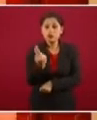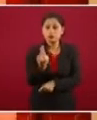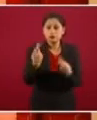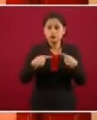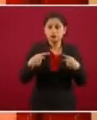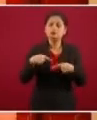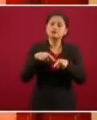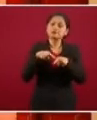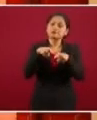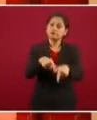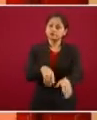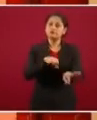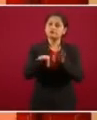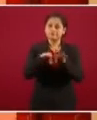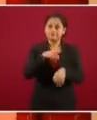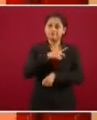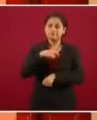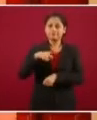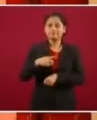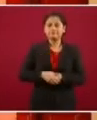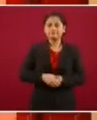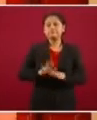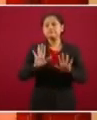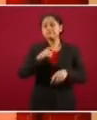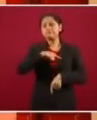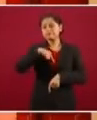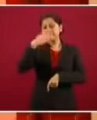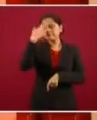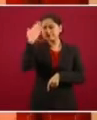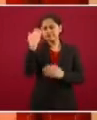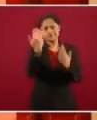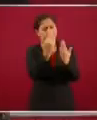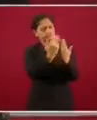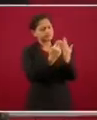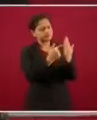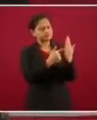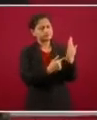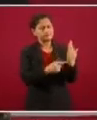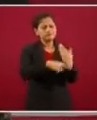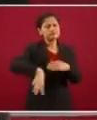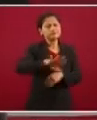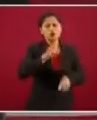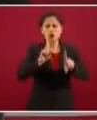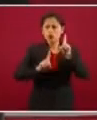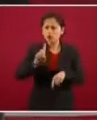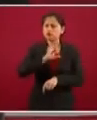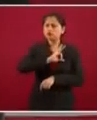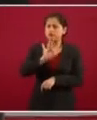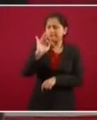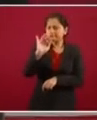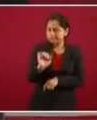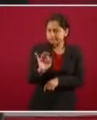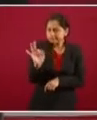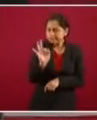económicas esenciales. Sabemos que pueden surgir dudas, el propio acuerdo contemplará, este se va a publicar hoy por la tarde,